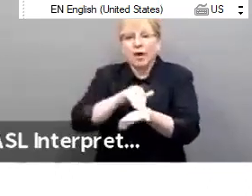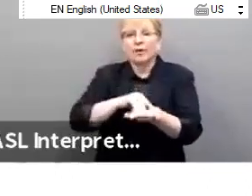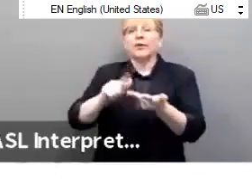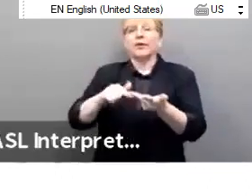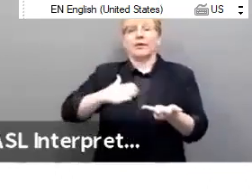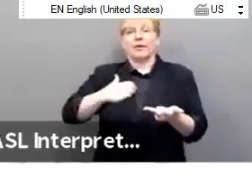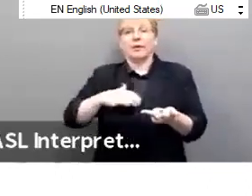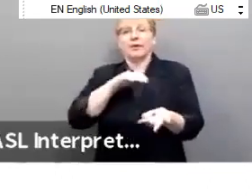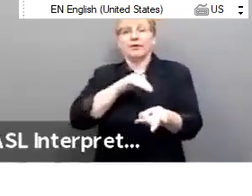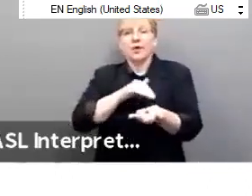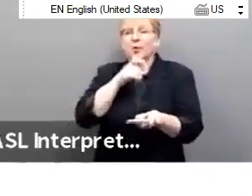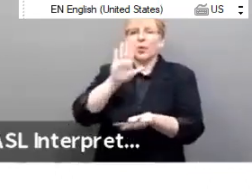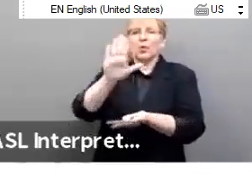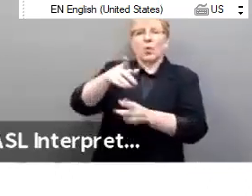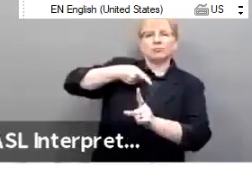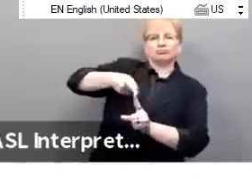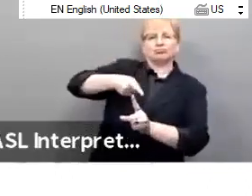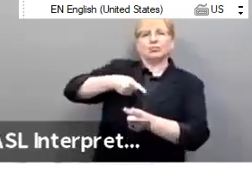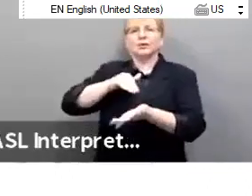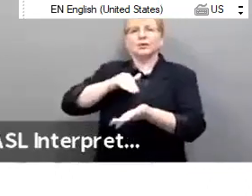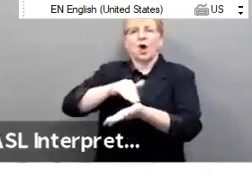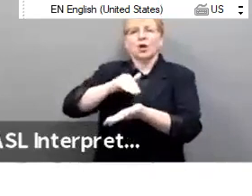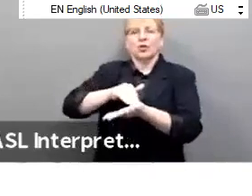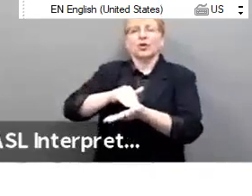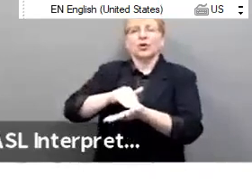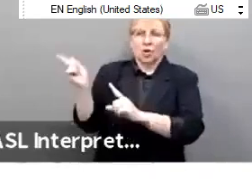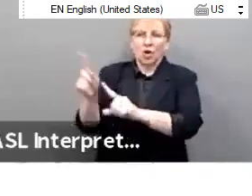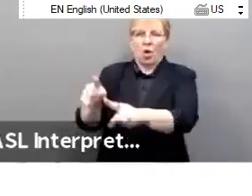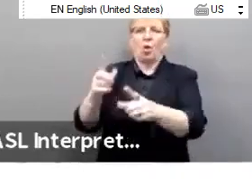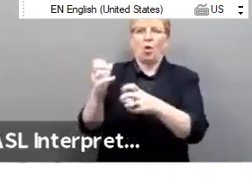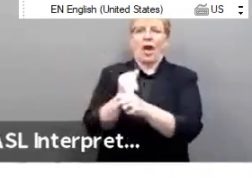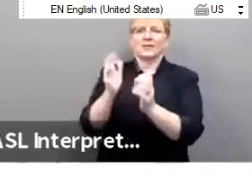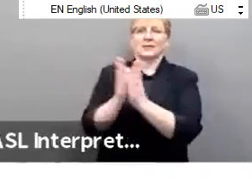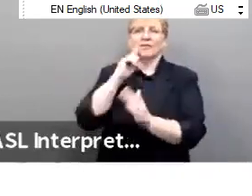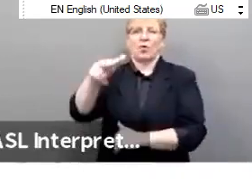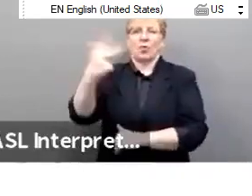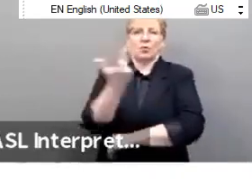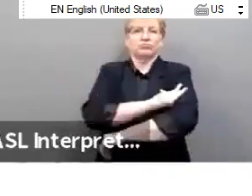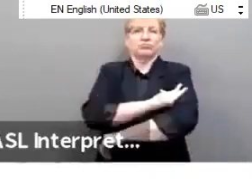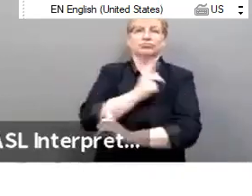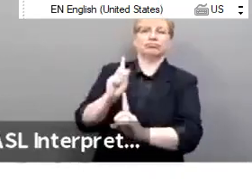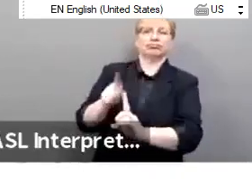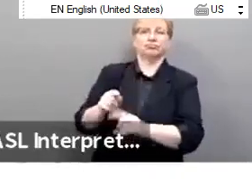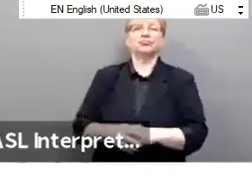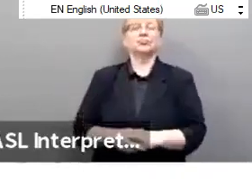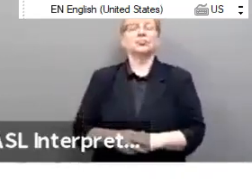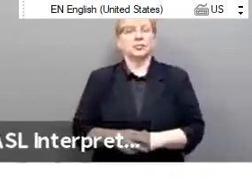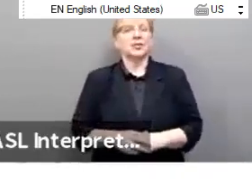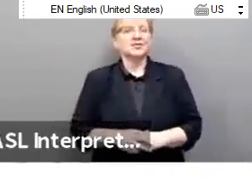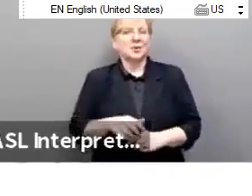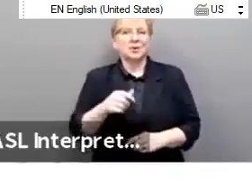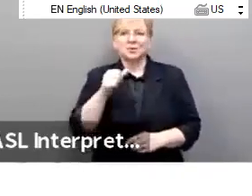que califican. Y en este momento estamos pidiendo que ustedes consigan esta vacuna de